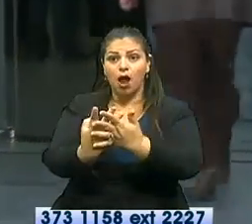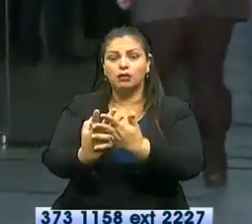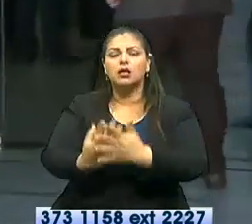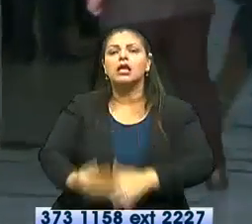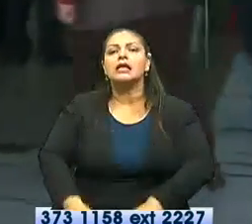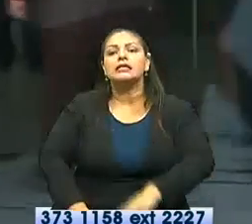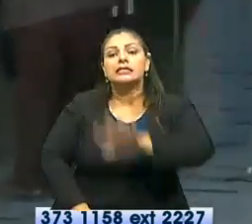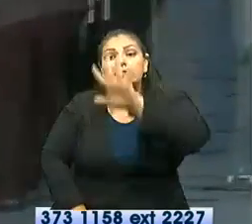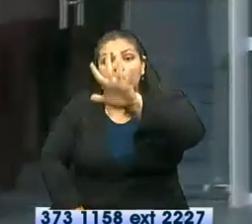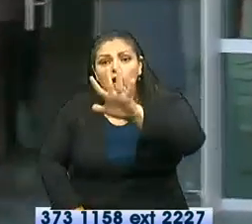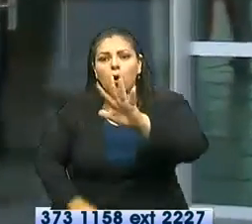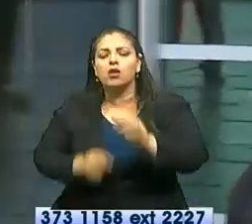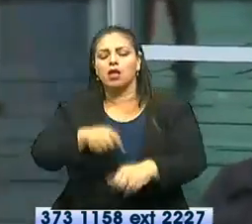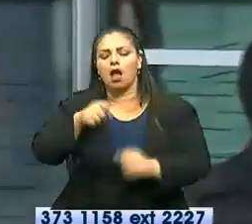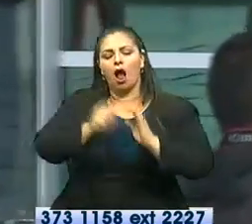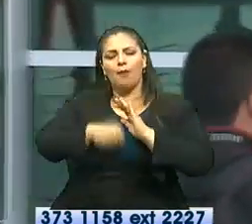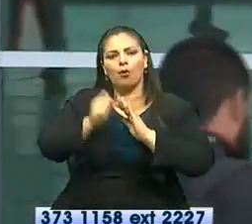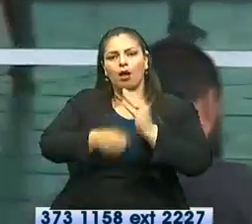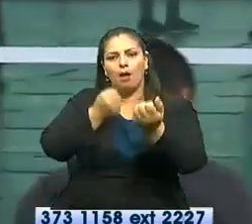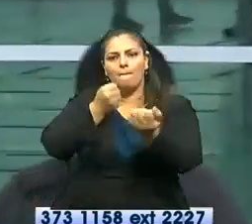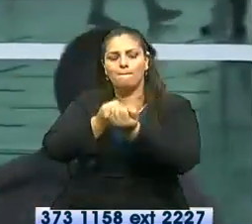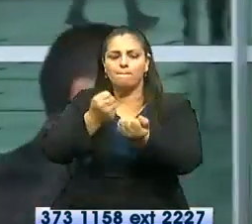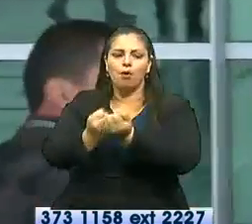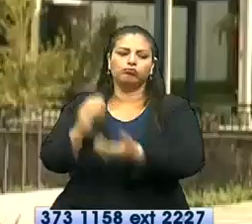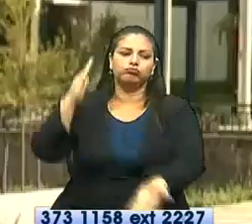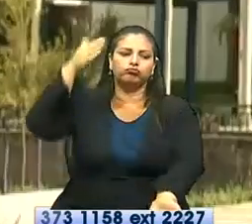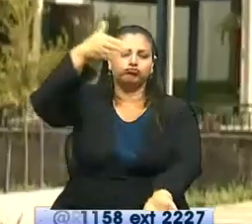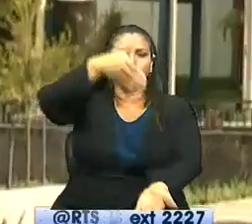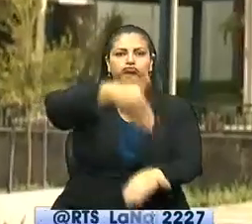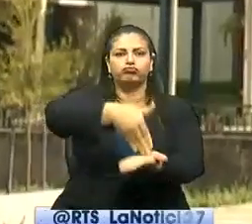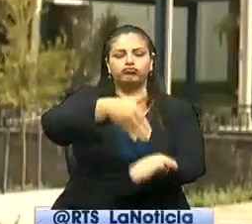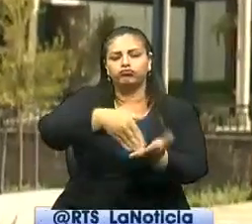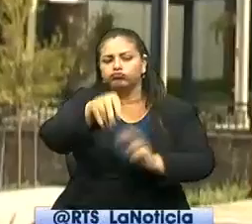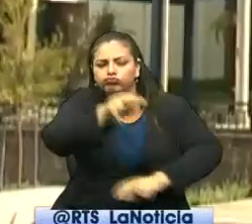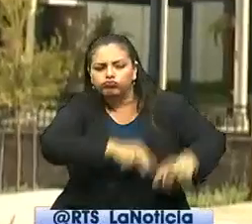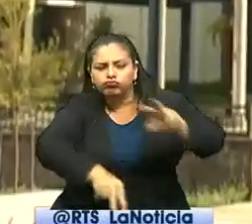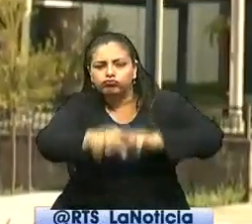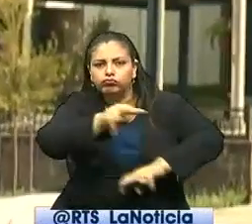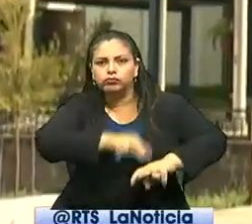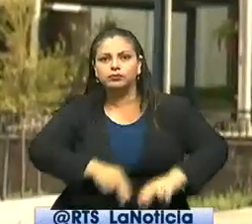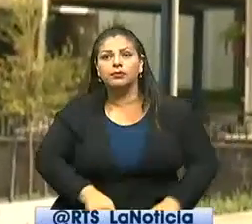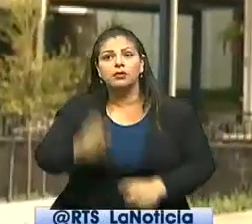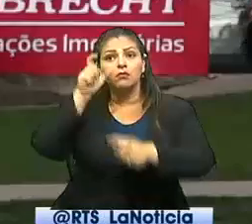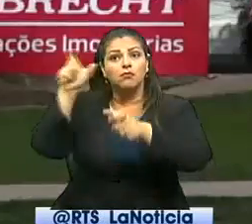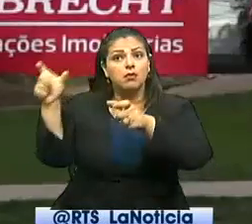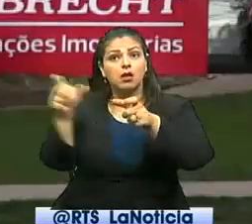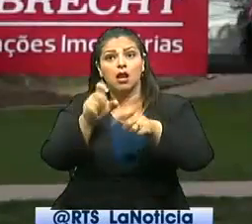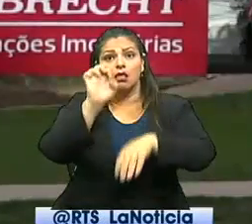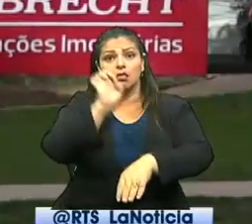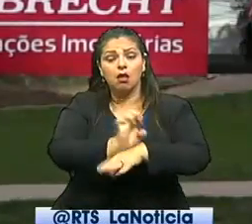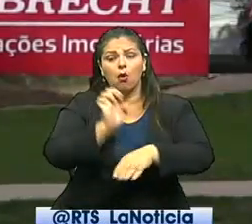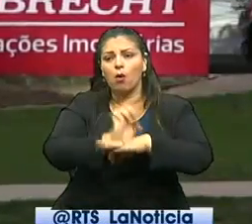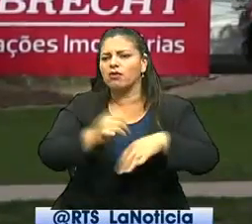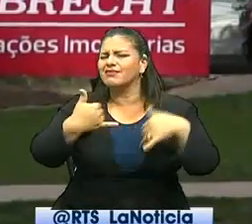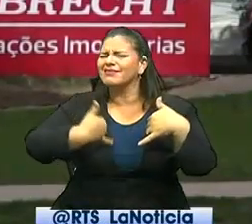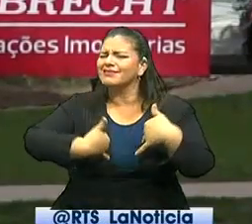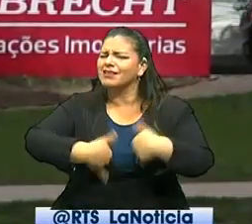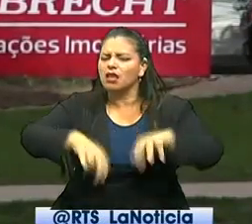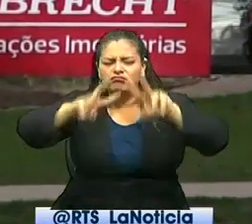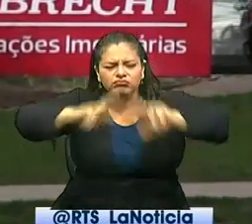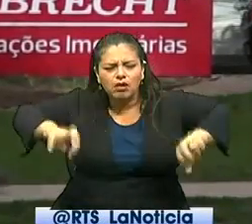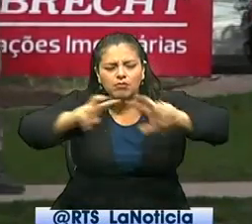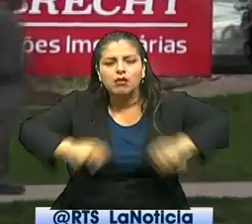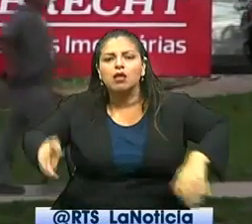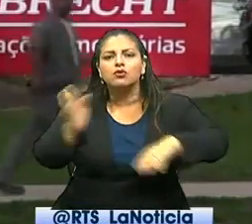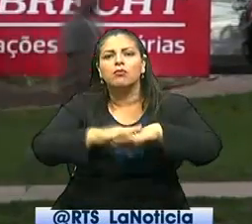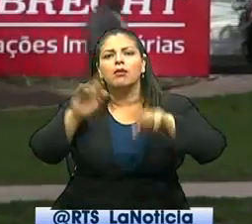En Quito se cumplió una nueva diligencia judicial en la investigación que lleva adelante la Fiscalía Ecuatoriana en relación al presunto caso de